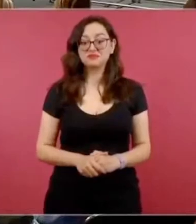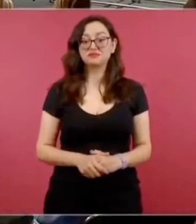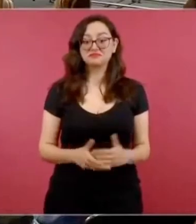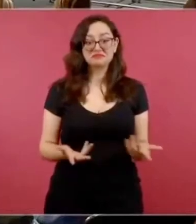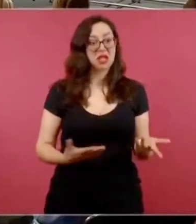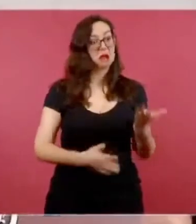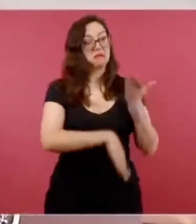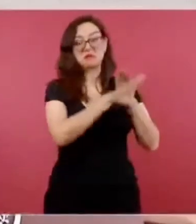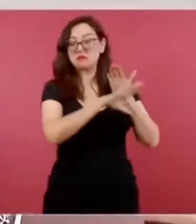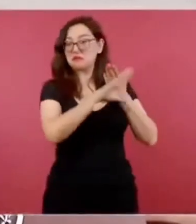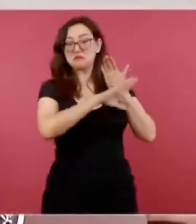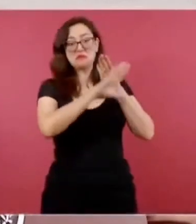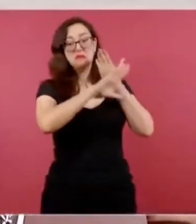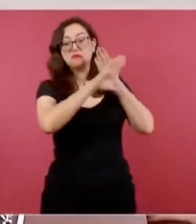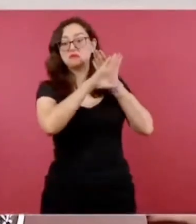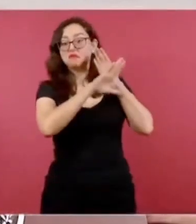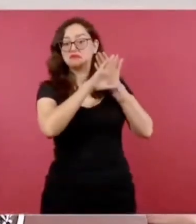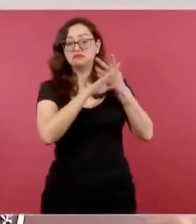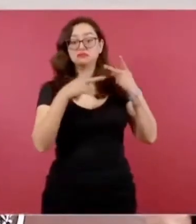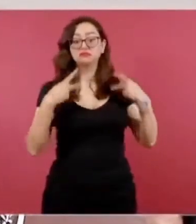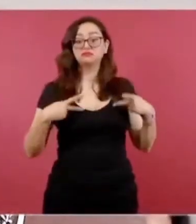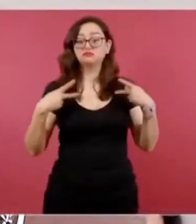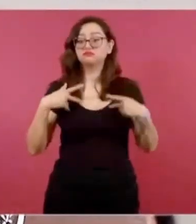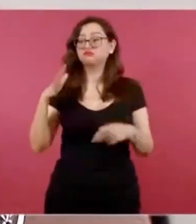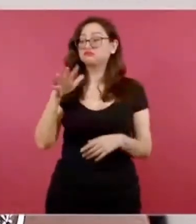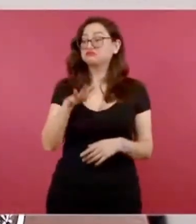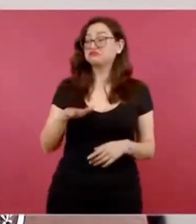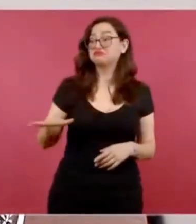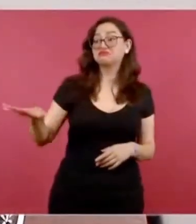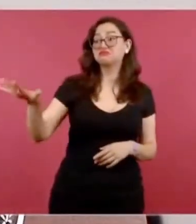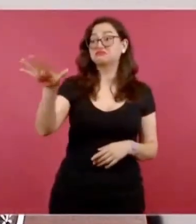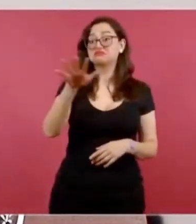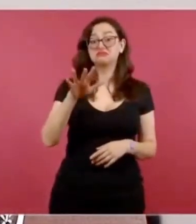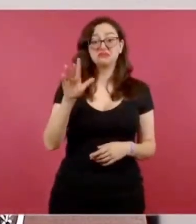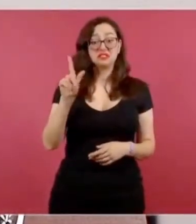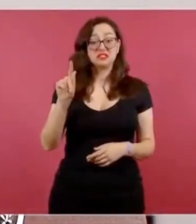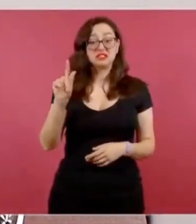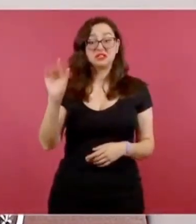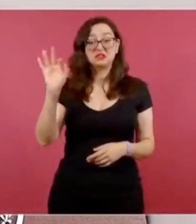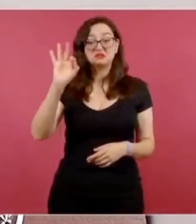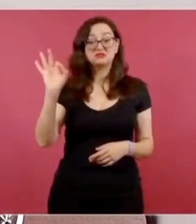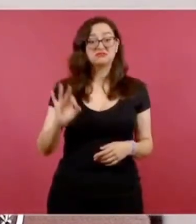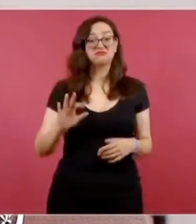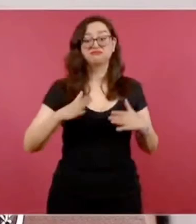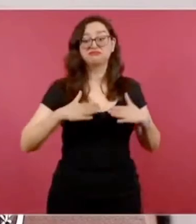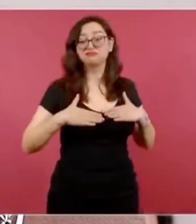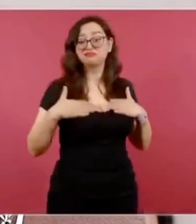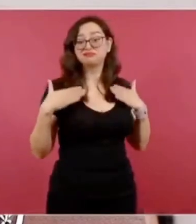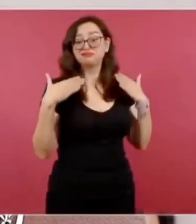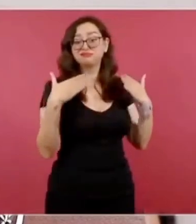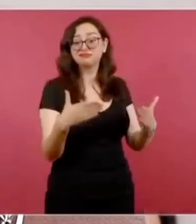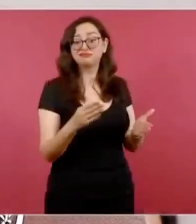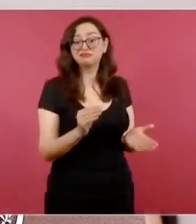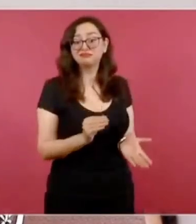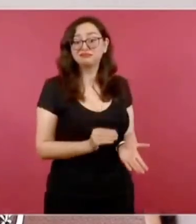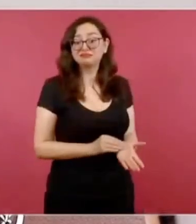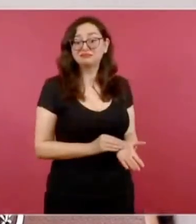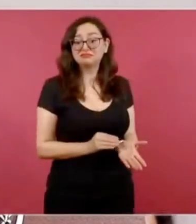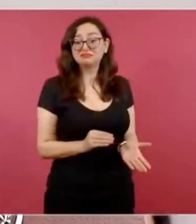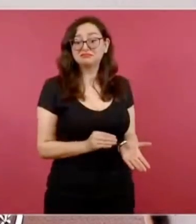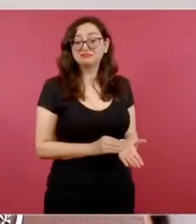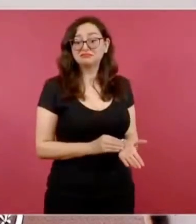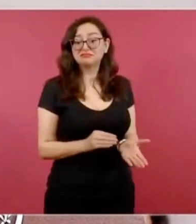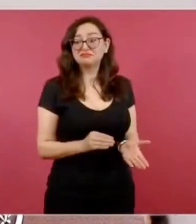eso. Por eso digo que el pueblo es mucha pieza. Ya no funciona